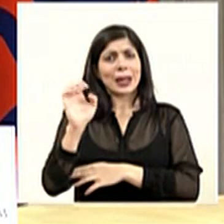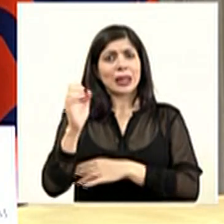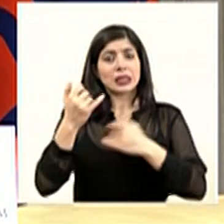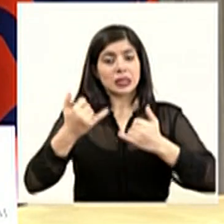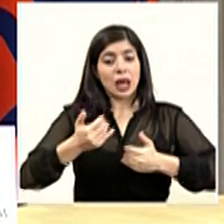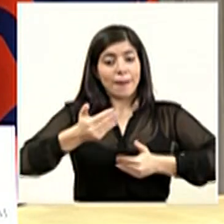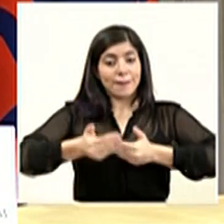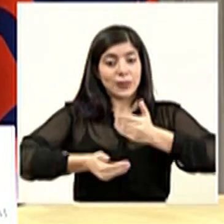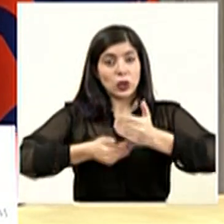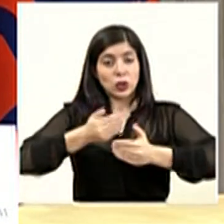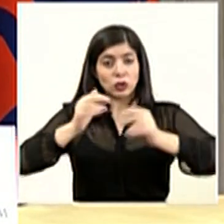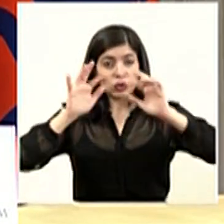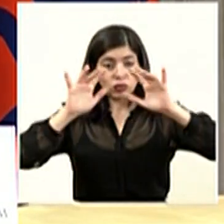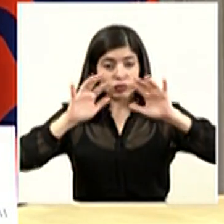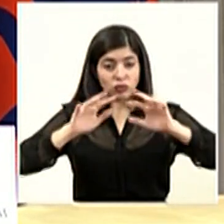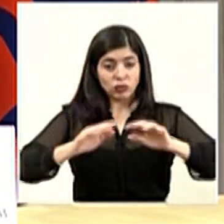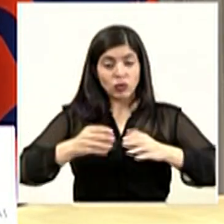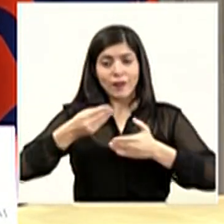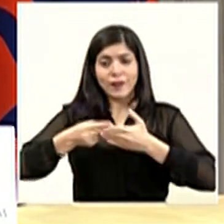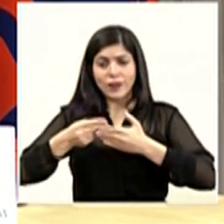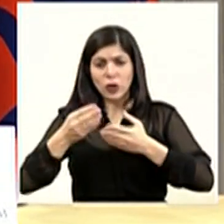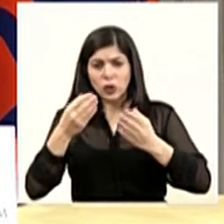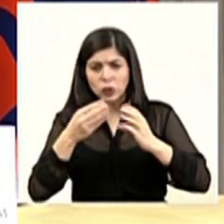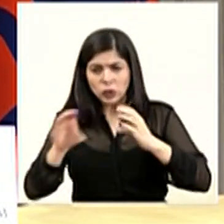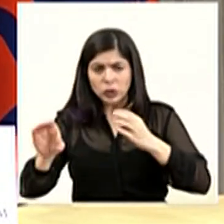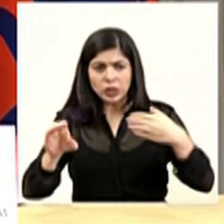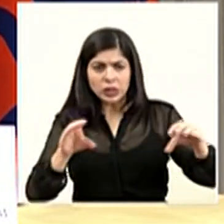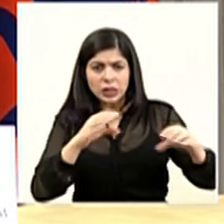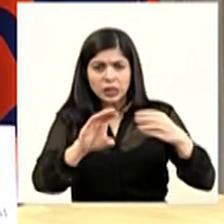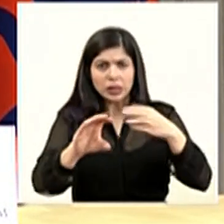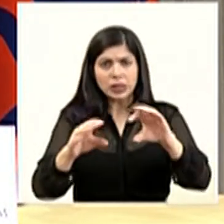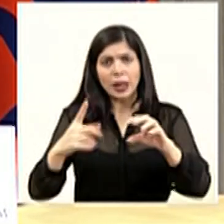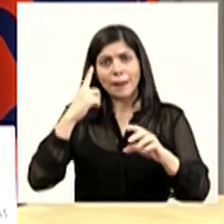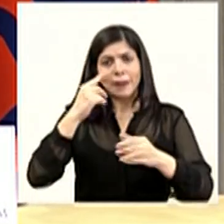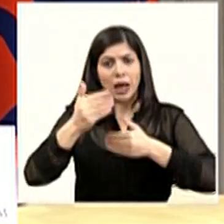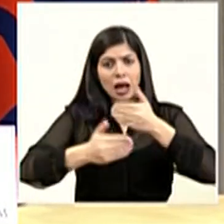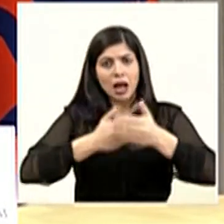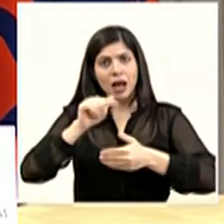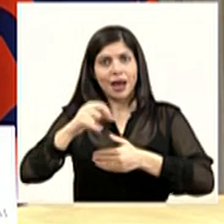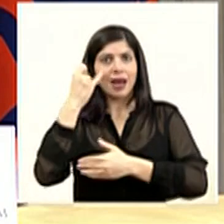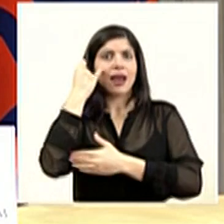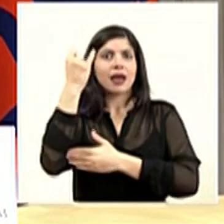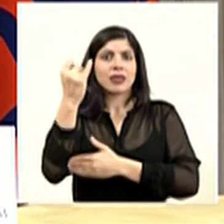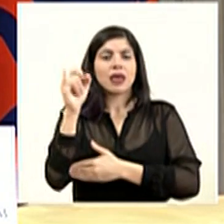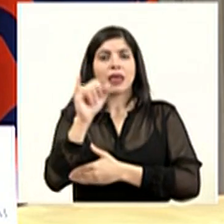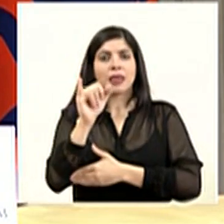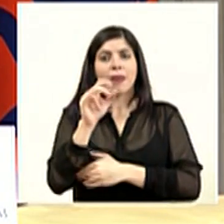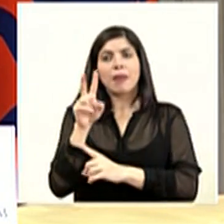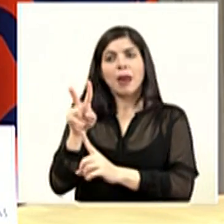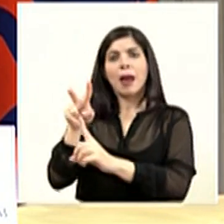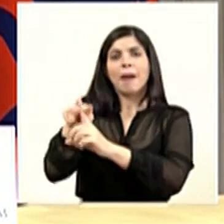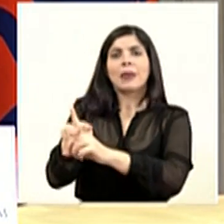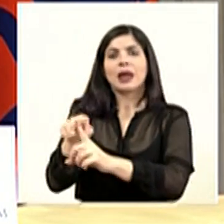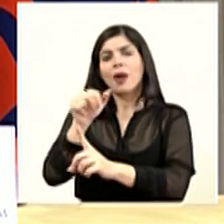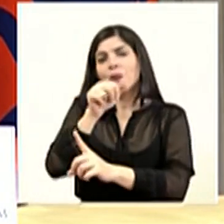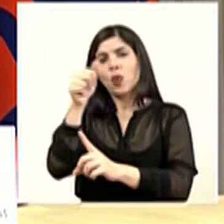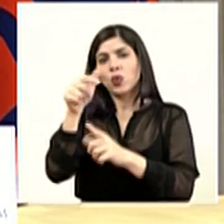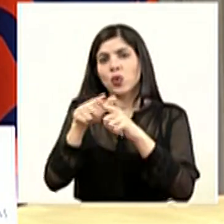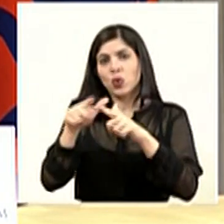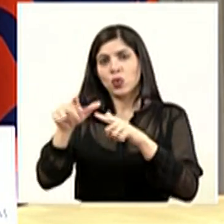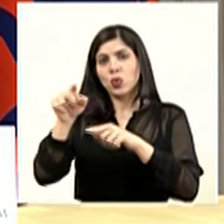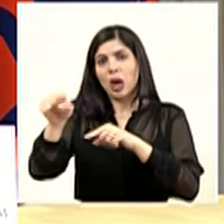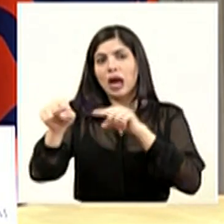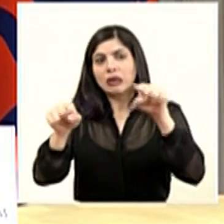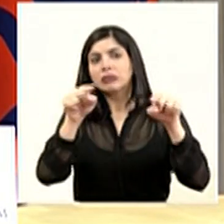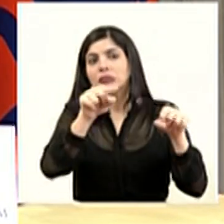de elaboración, estamos asignando recursos para poder desarrollar esta iniciativa en otros sitios del país